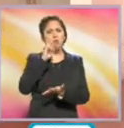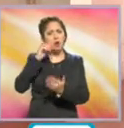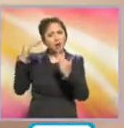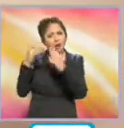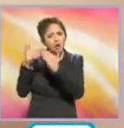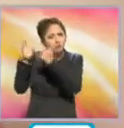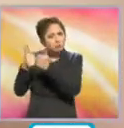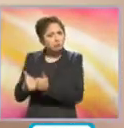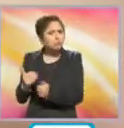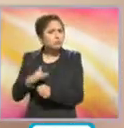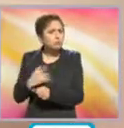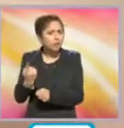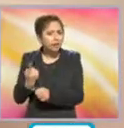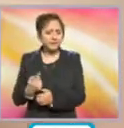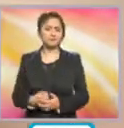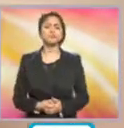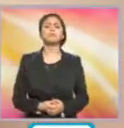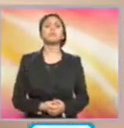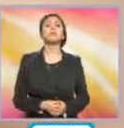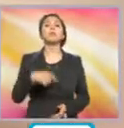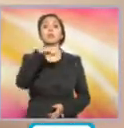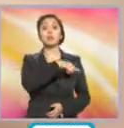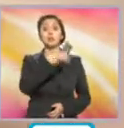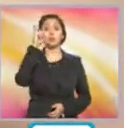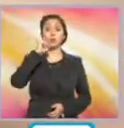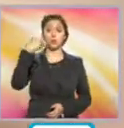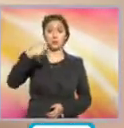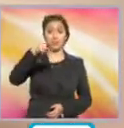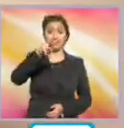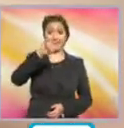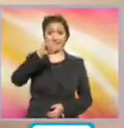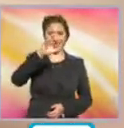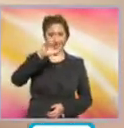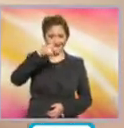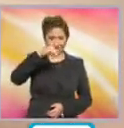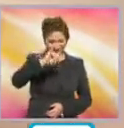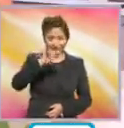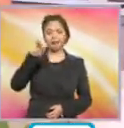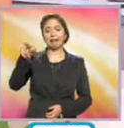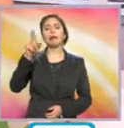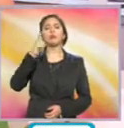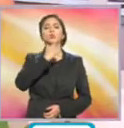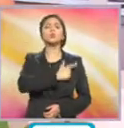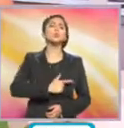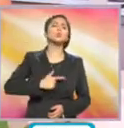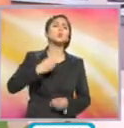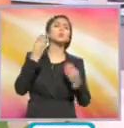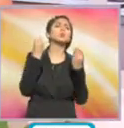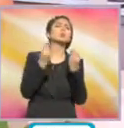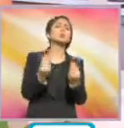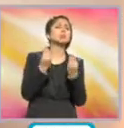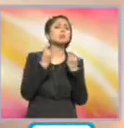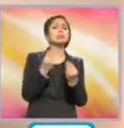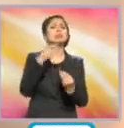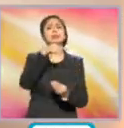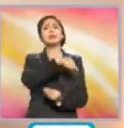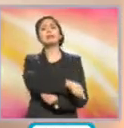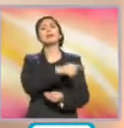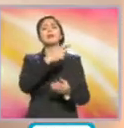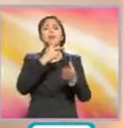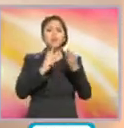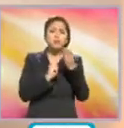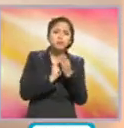plantar cosas, que el chile, que las plantas de olor, que el epazote, tiene sus hortalizas, acaba de